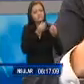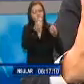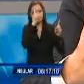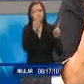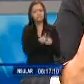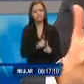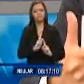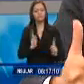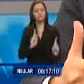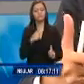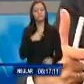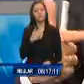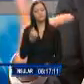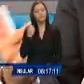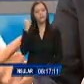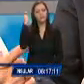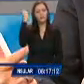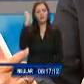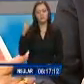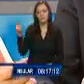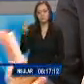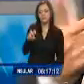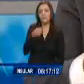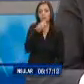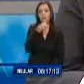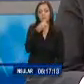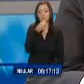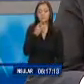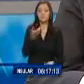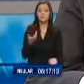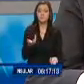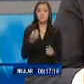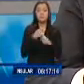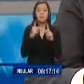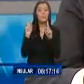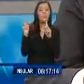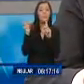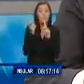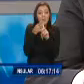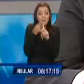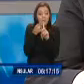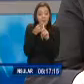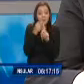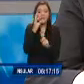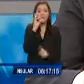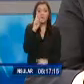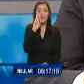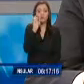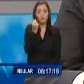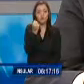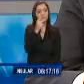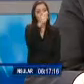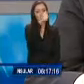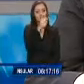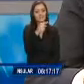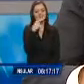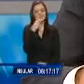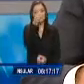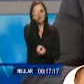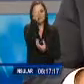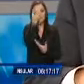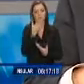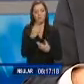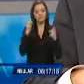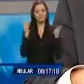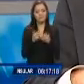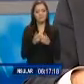se oculta ciertas irregularidades. Pero antes de darle el paso a Fausto Camacho, vamos con Alejandra Basantes, que nos tiene un